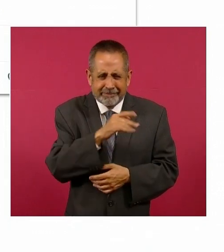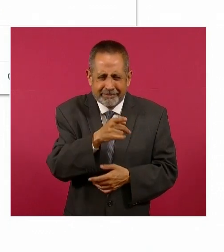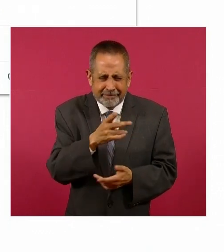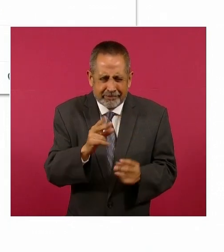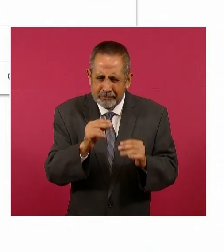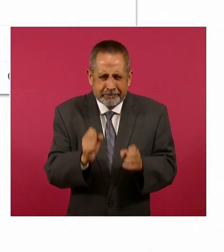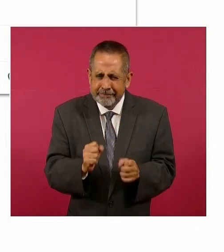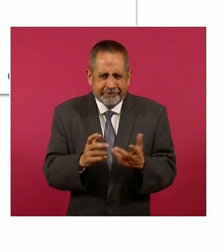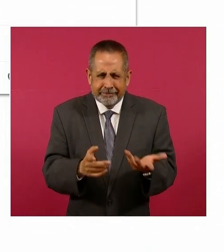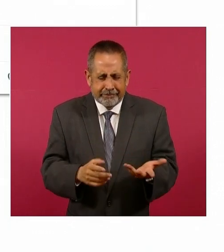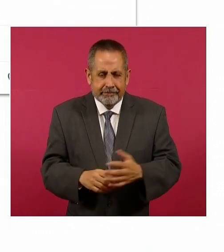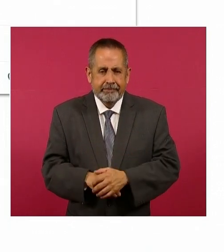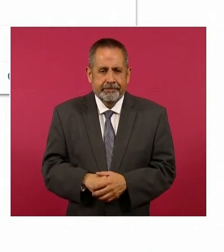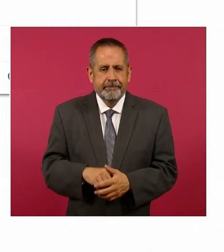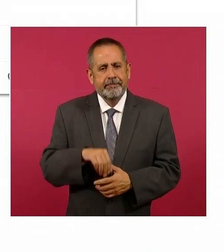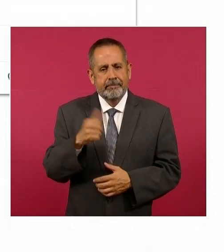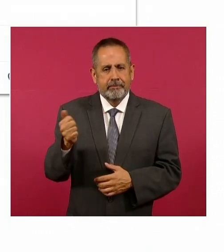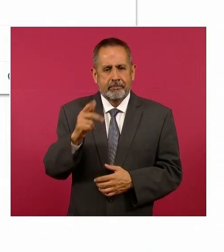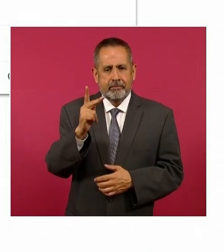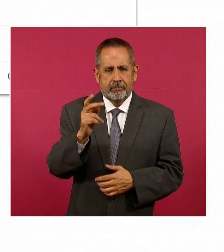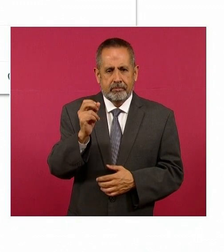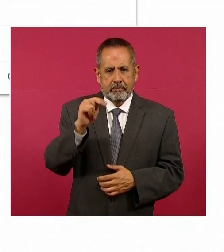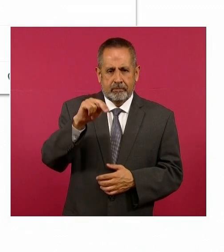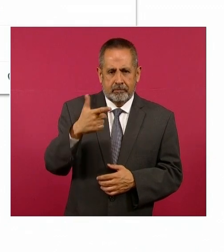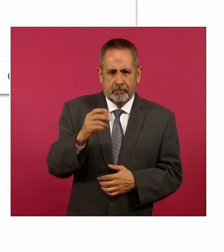Y Poncho Gutiérrez,